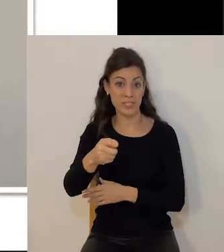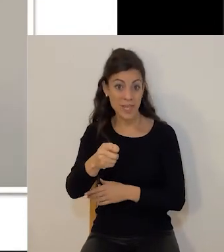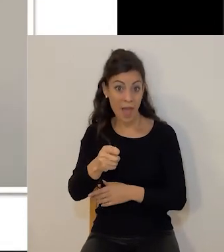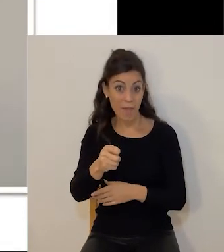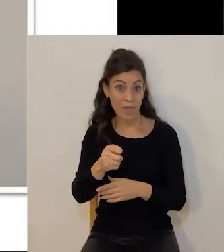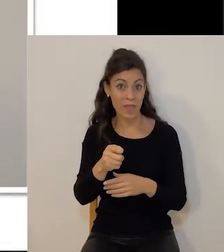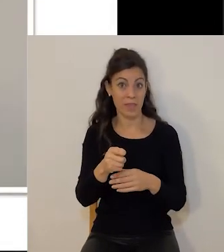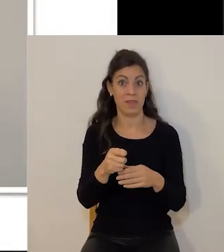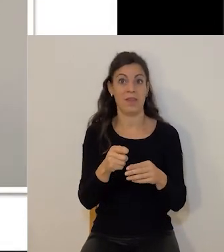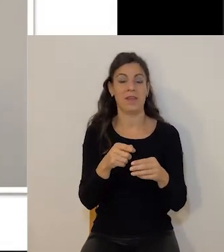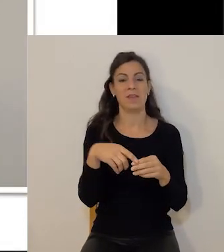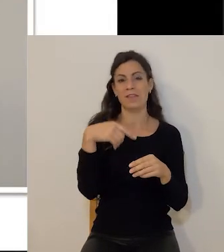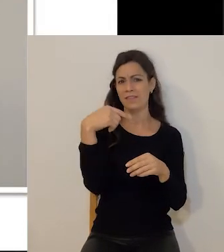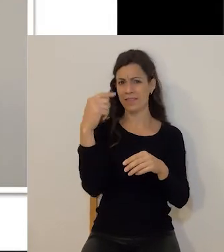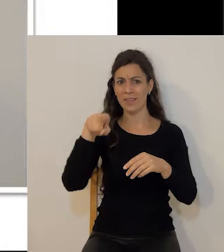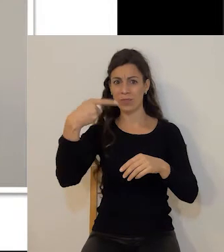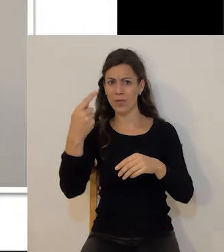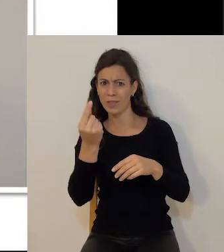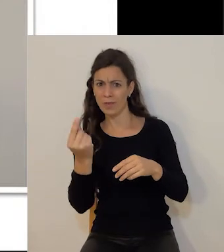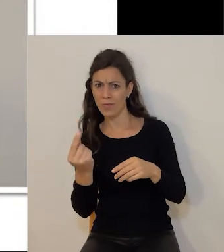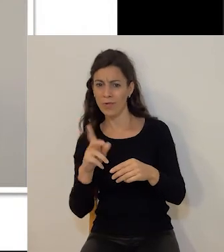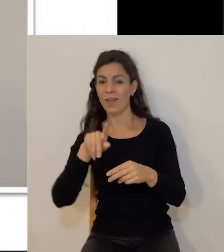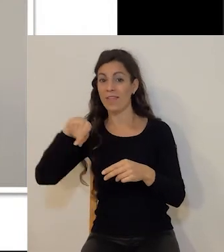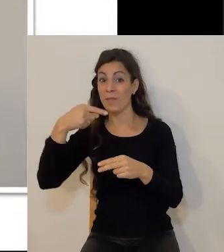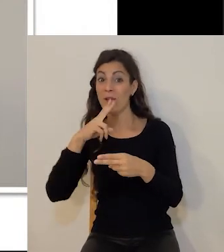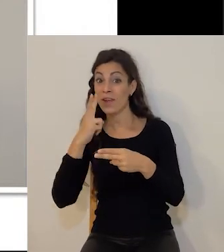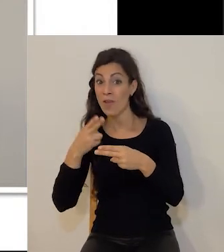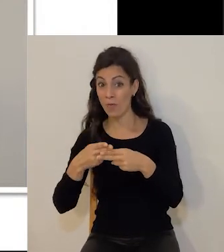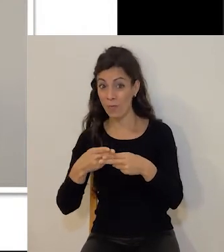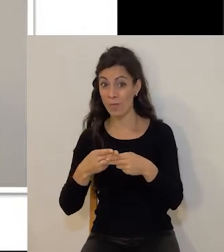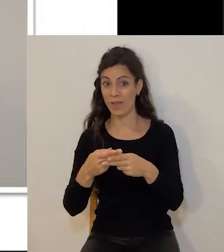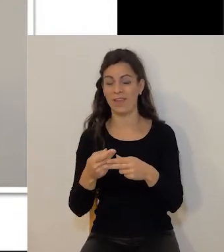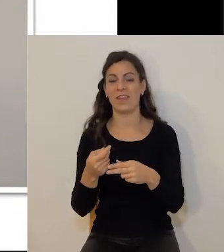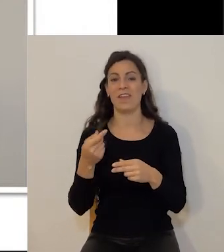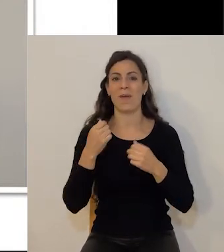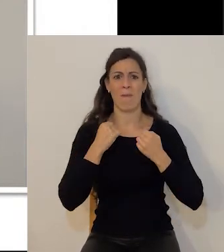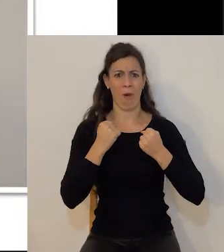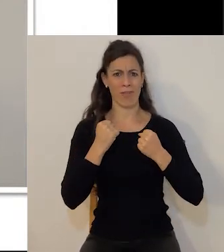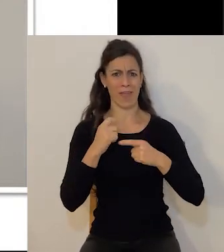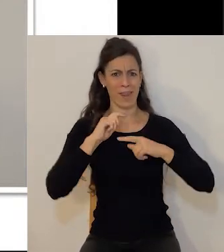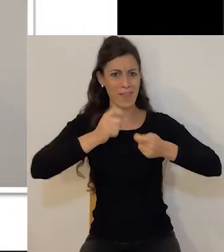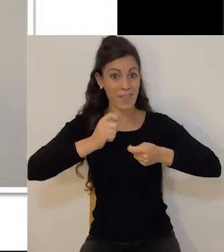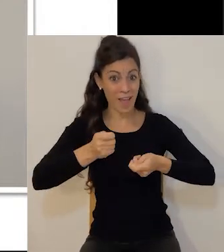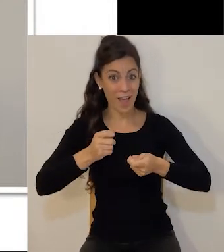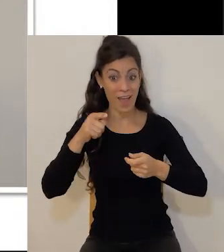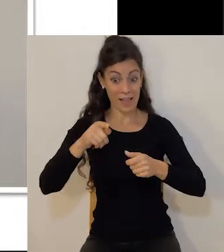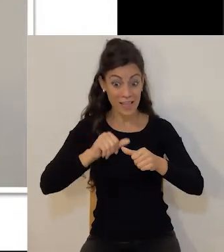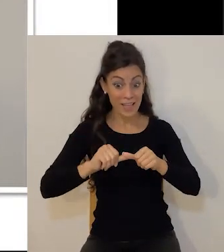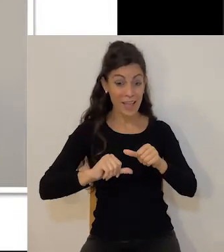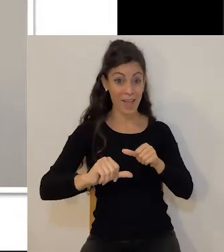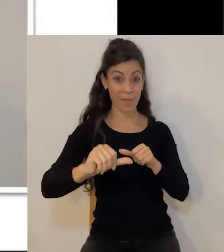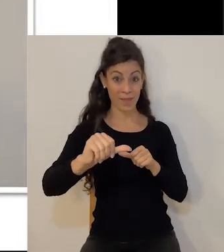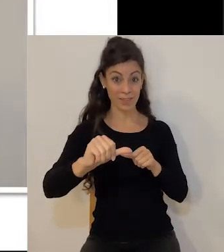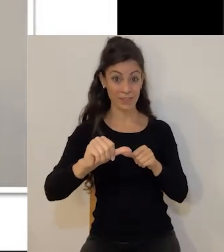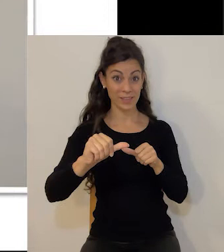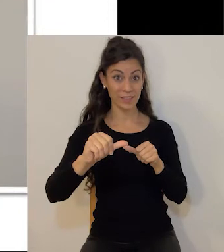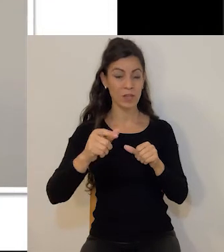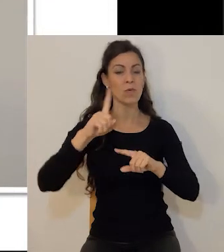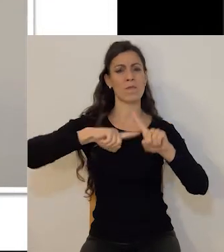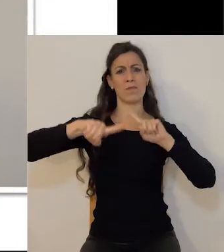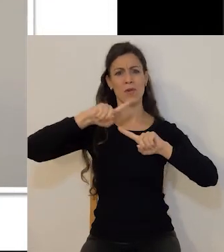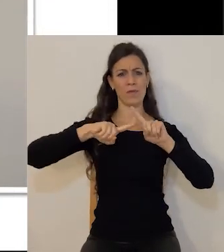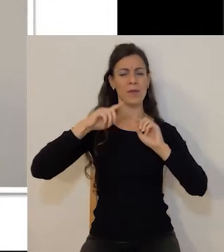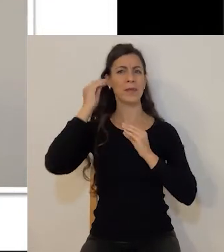lo perfila, lo dibuja, le pone un nombre, le pone unos poderes y en base a esos poderes planteamos